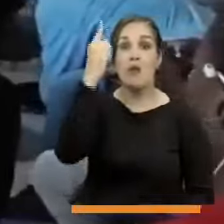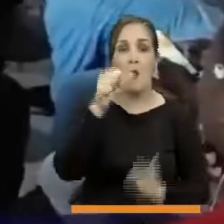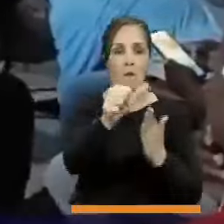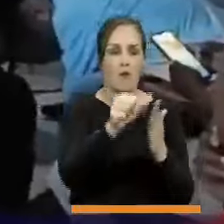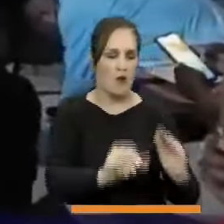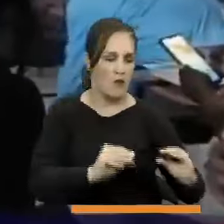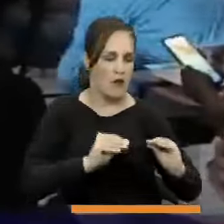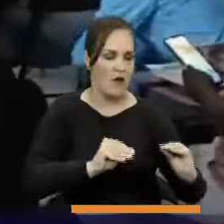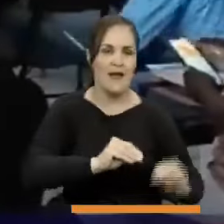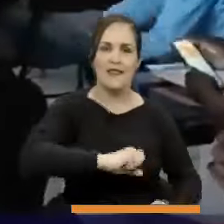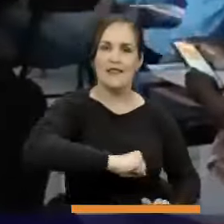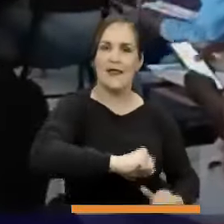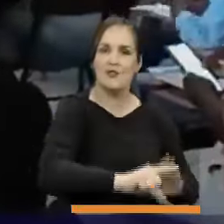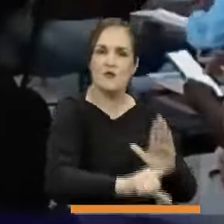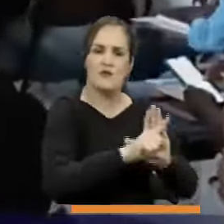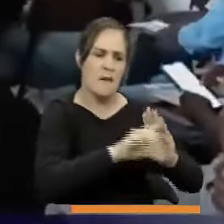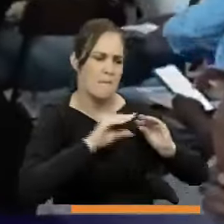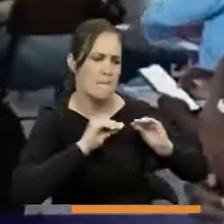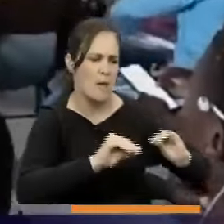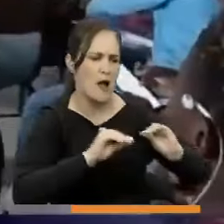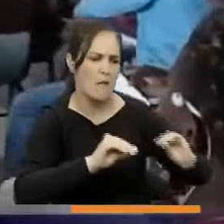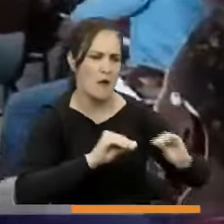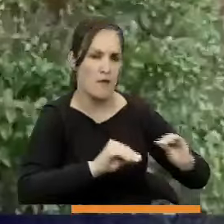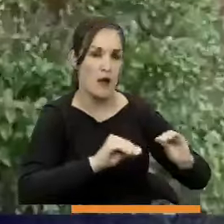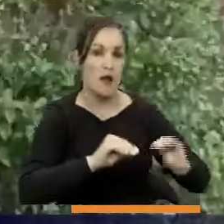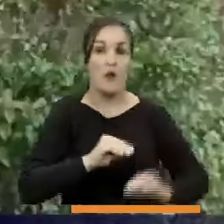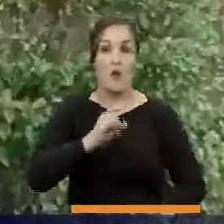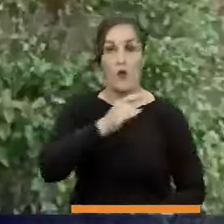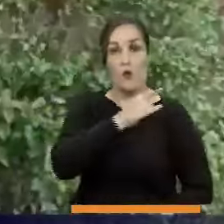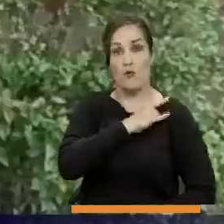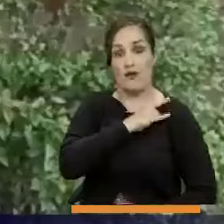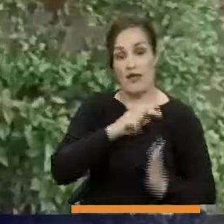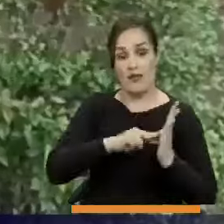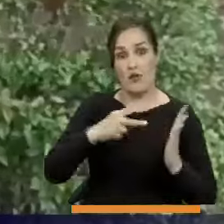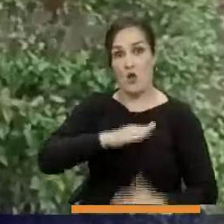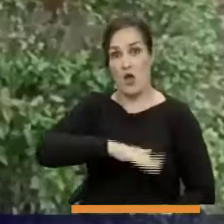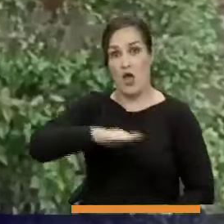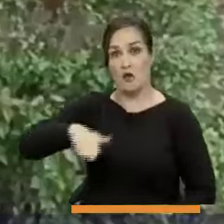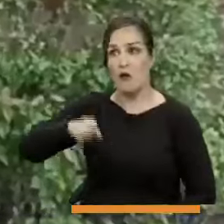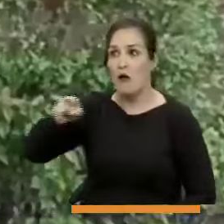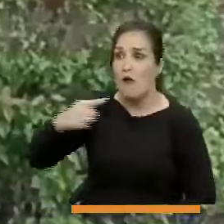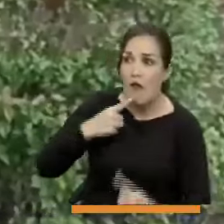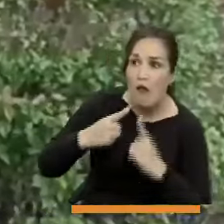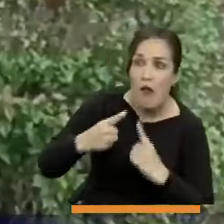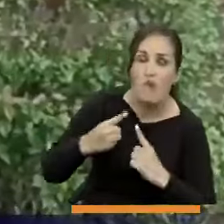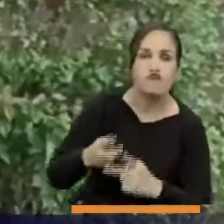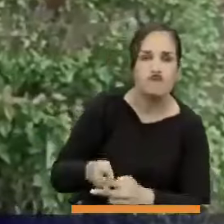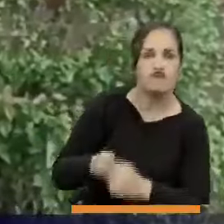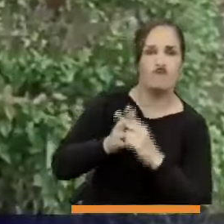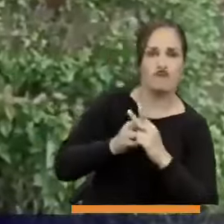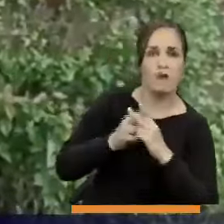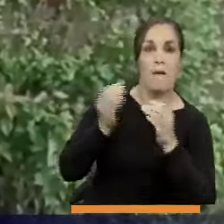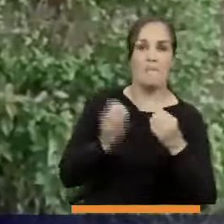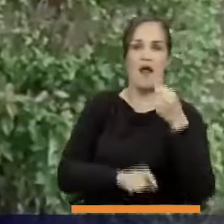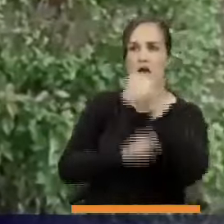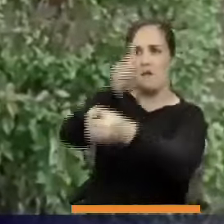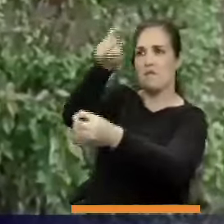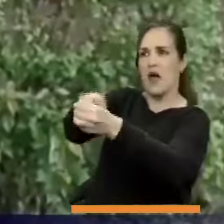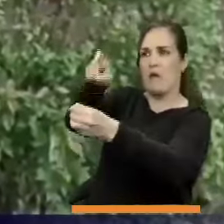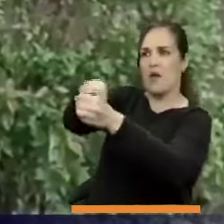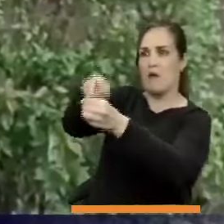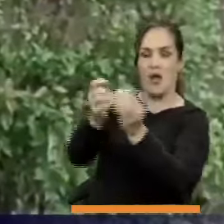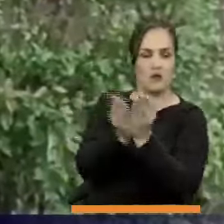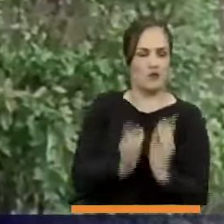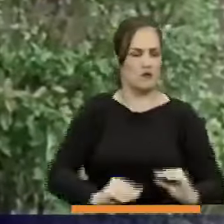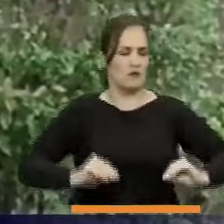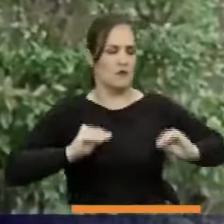este territorio. Con la Universidad Tecnológica de Antioquia, lo cual permitió que muchos jóvenes se inscribieran e iniciaran su proceso